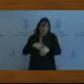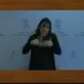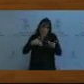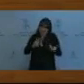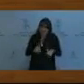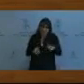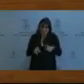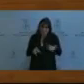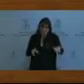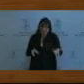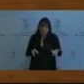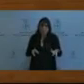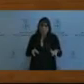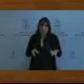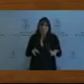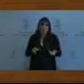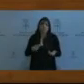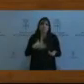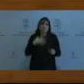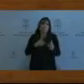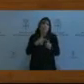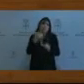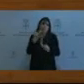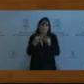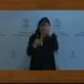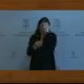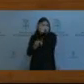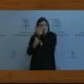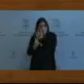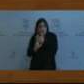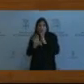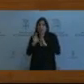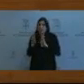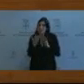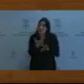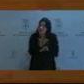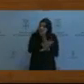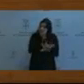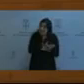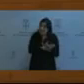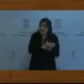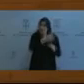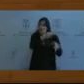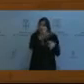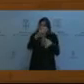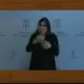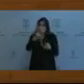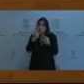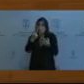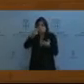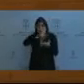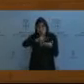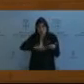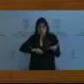buena intención, es recomendable que se lean determinados documentos, tanto de la Administración del Principado de Asturias como